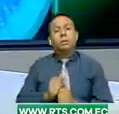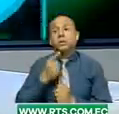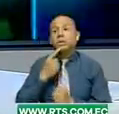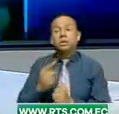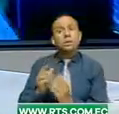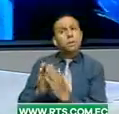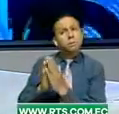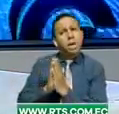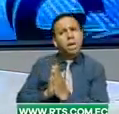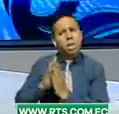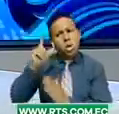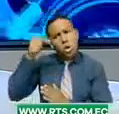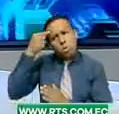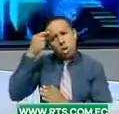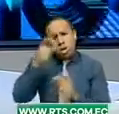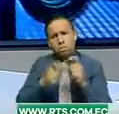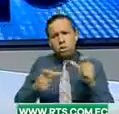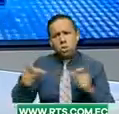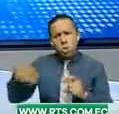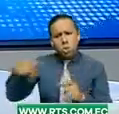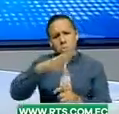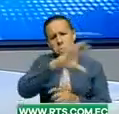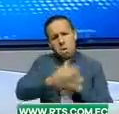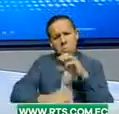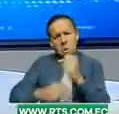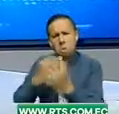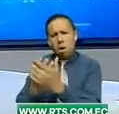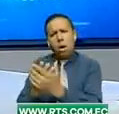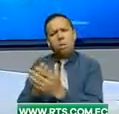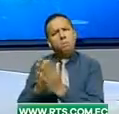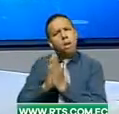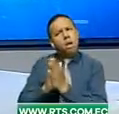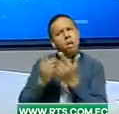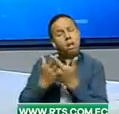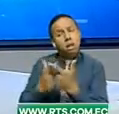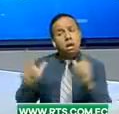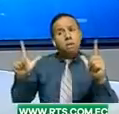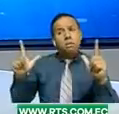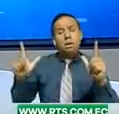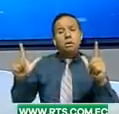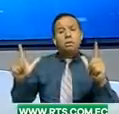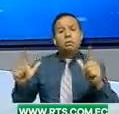liberar a las personas detenidas durante las manifestaciones. Escuchemos.